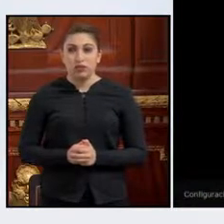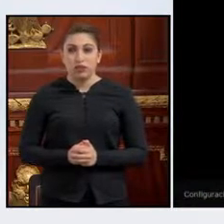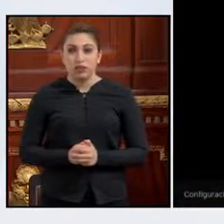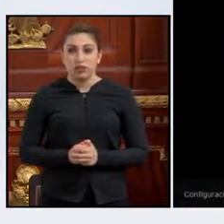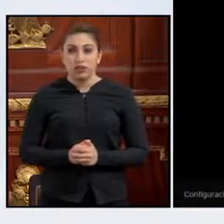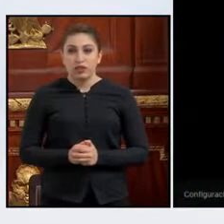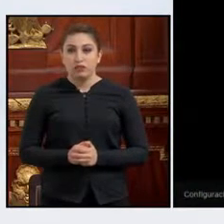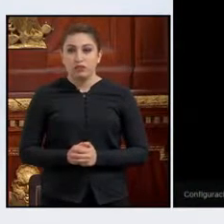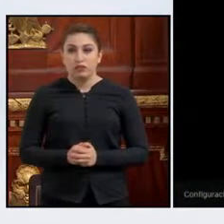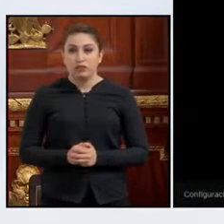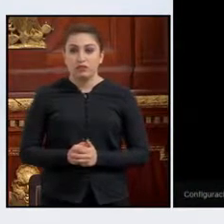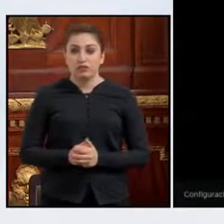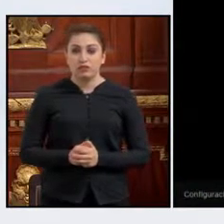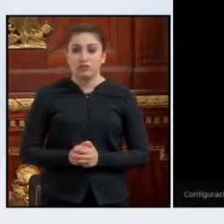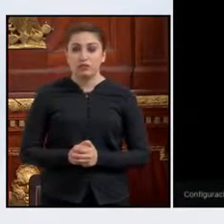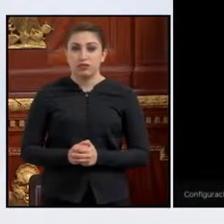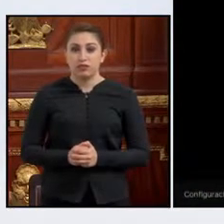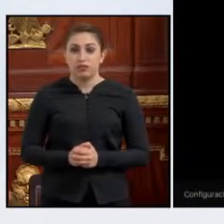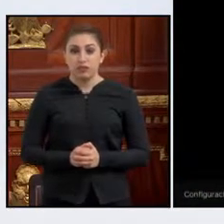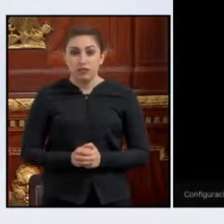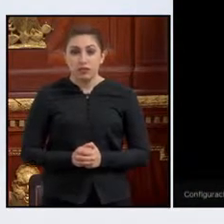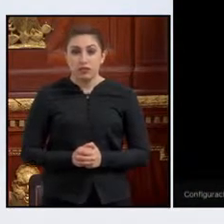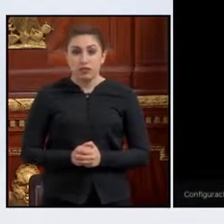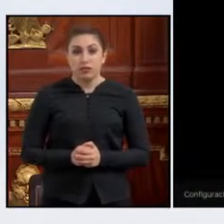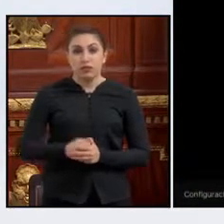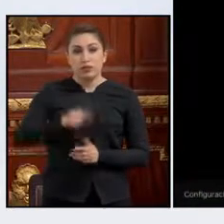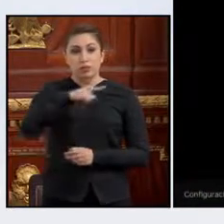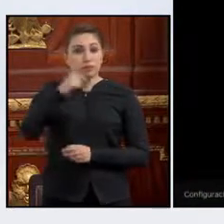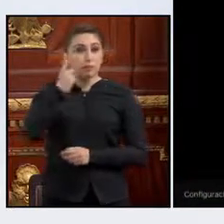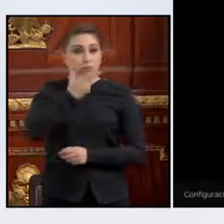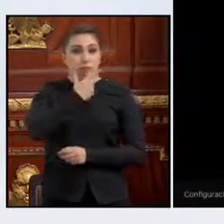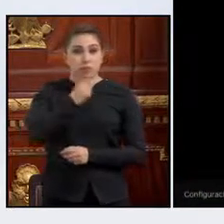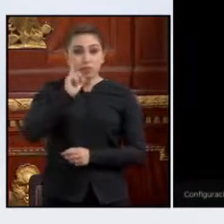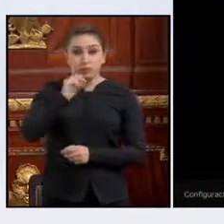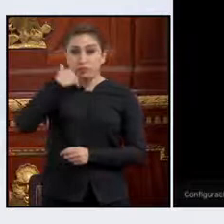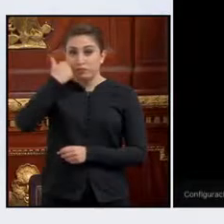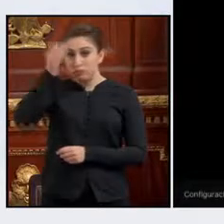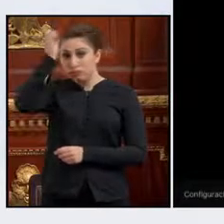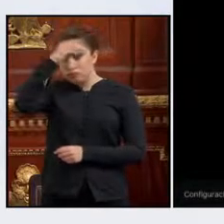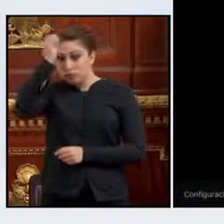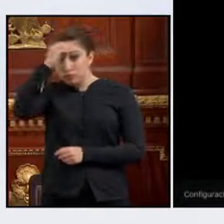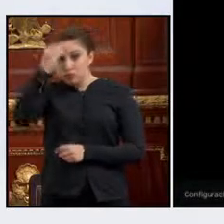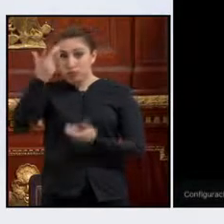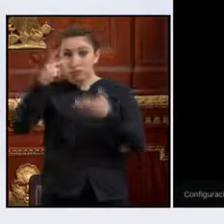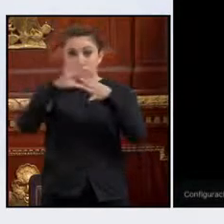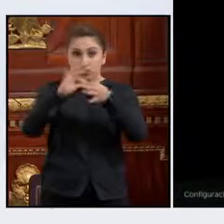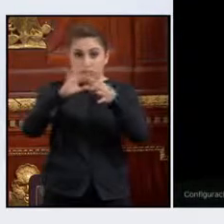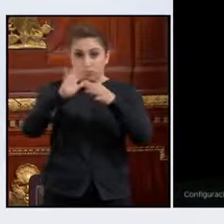¿Alguna o algún diputado desea razonar su voto?